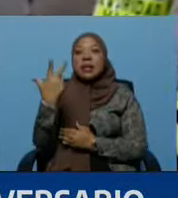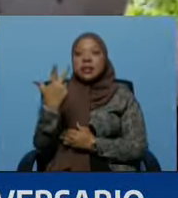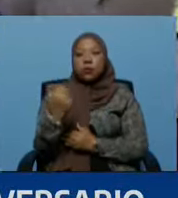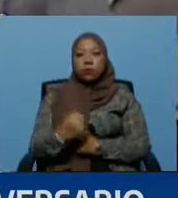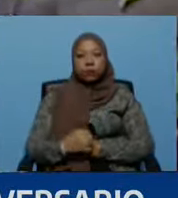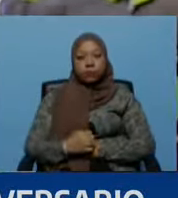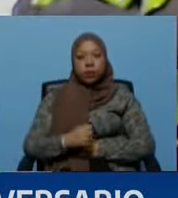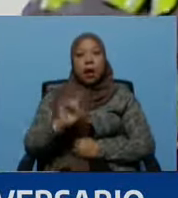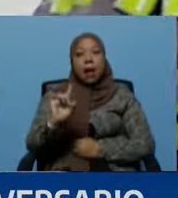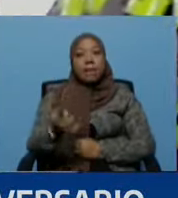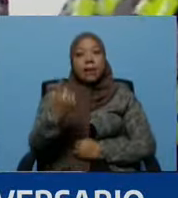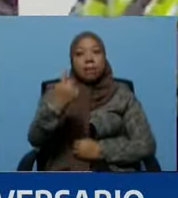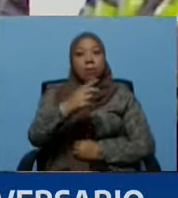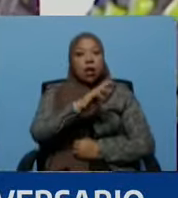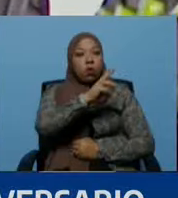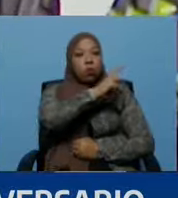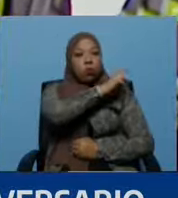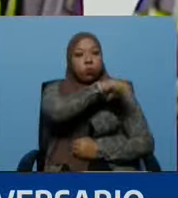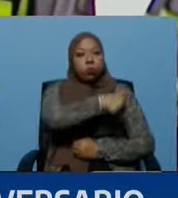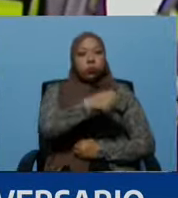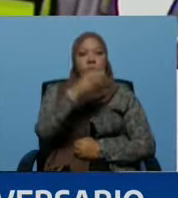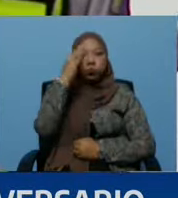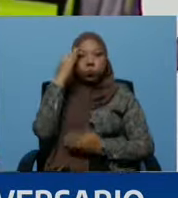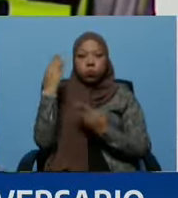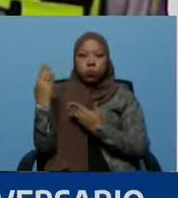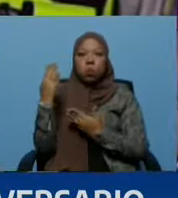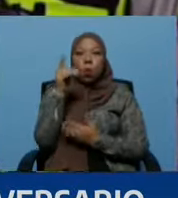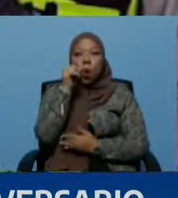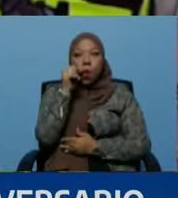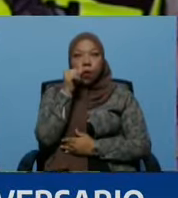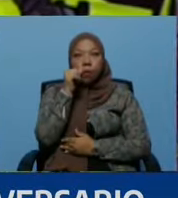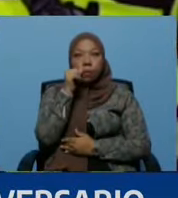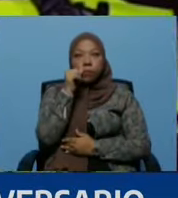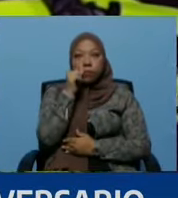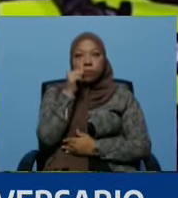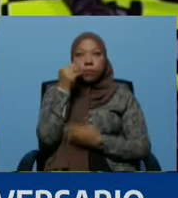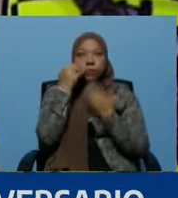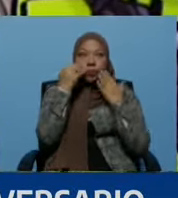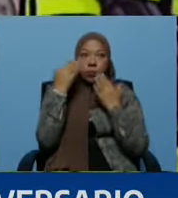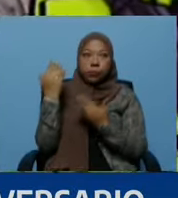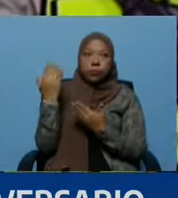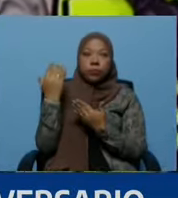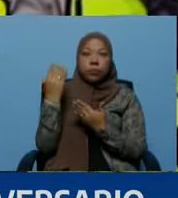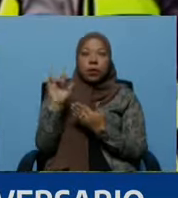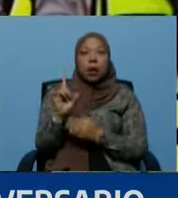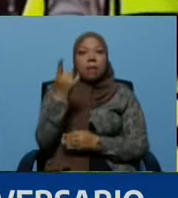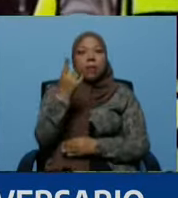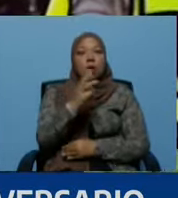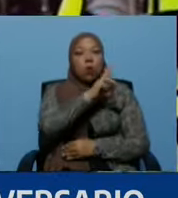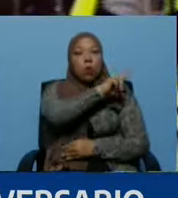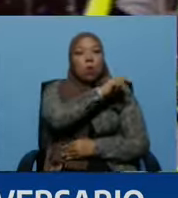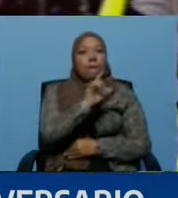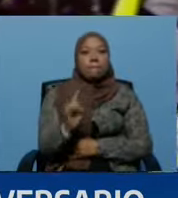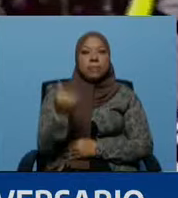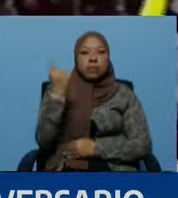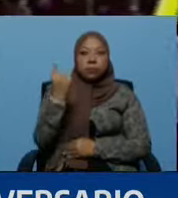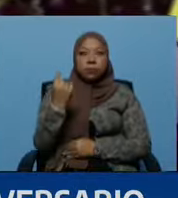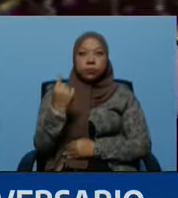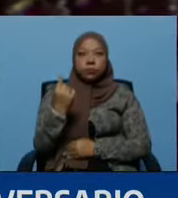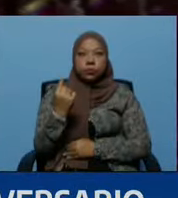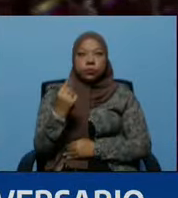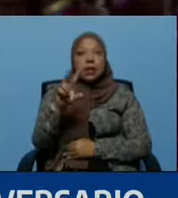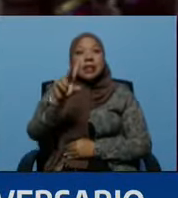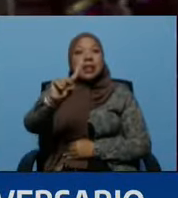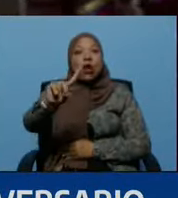Sargento Primero, Carlos Olivero Machado. Sargento Primero, Alvin Azuaje Pereira. y